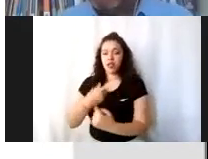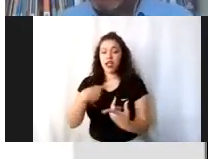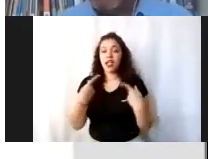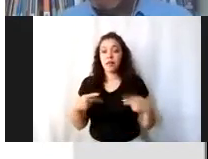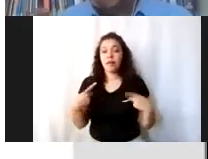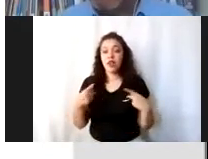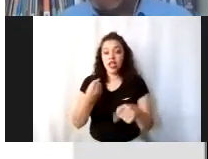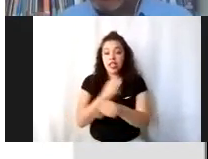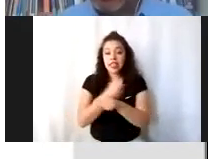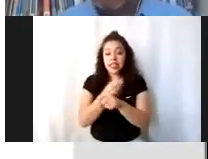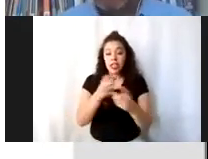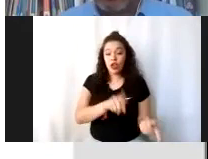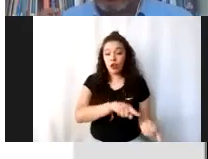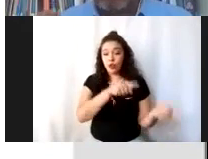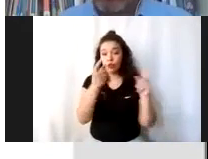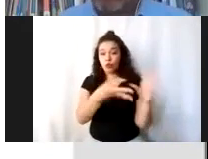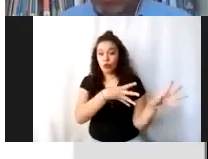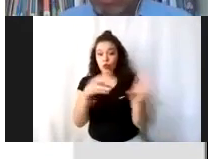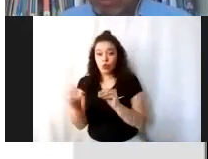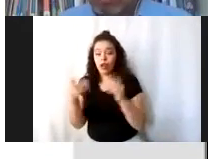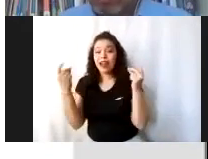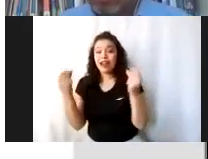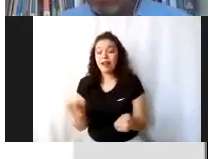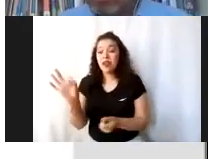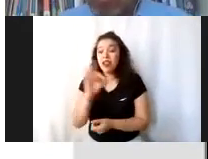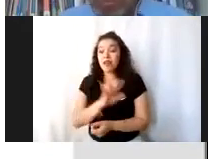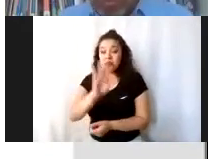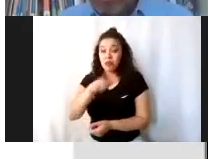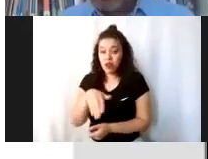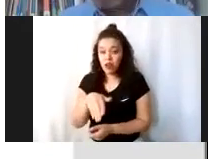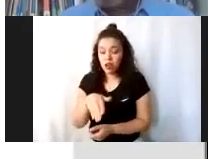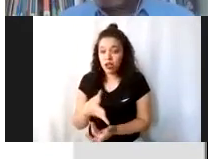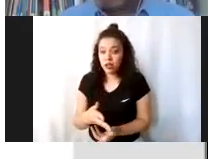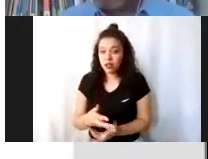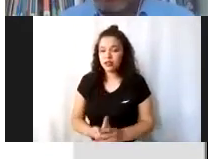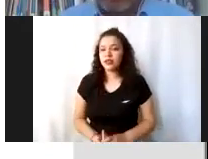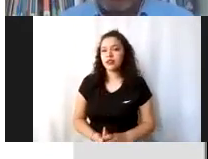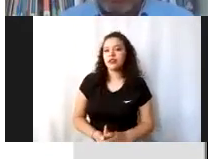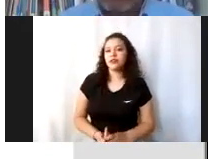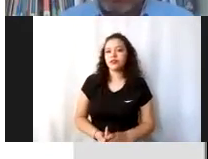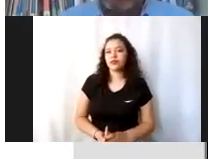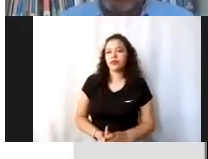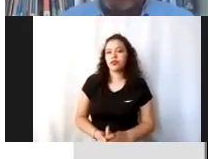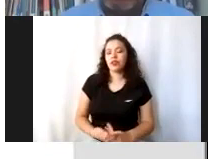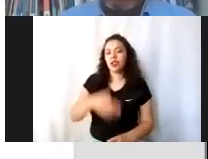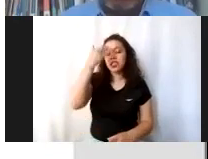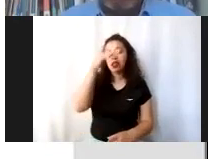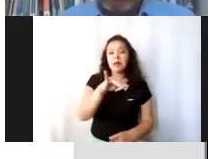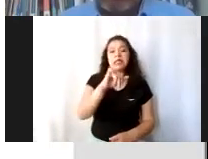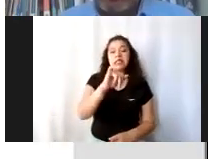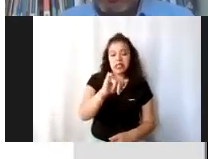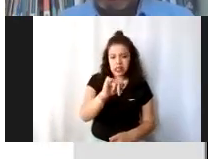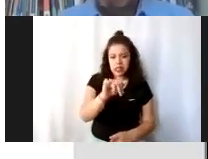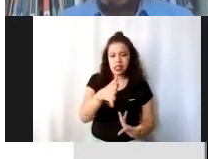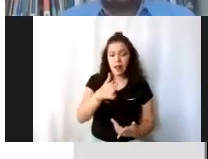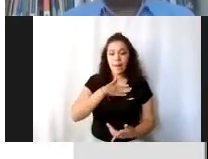transfusión sanguínea de inmediato o va a fallecer. Y entonces uno de ustedes sabe que sí, efectivamente, mi